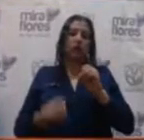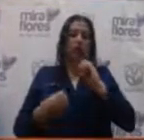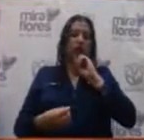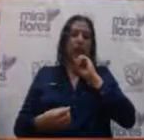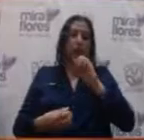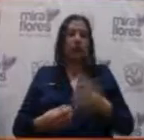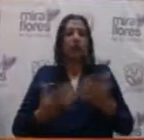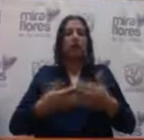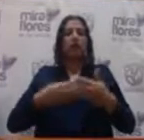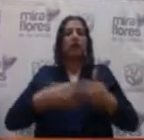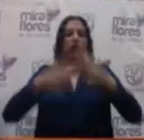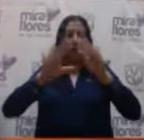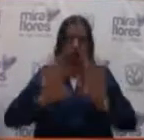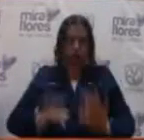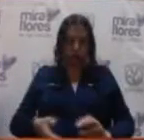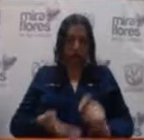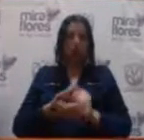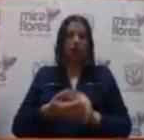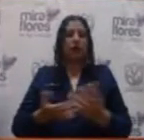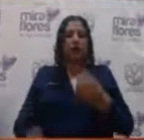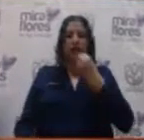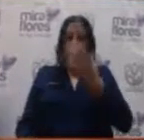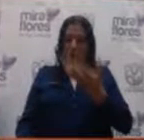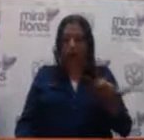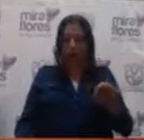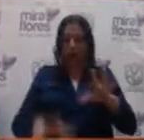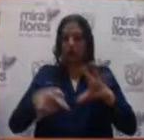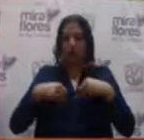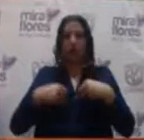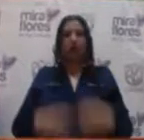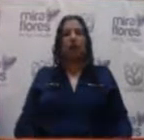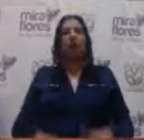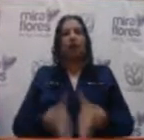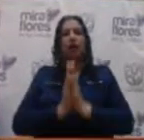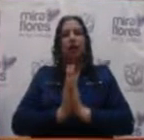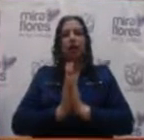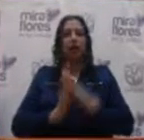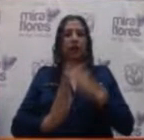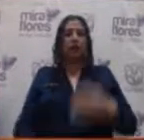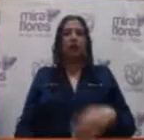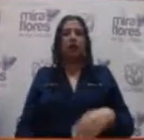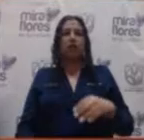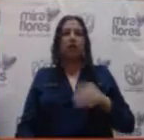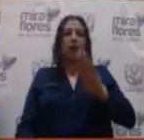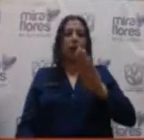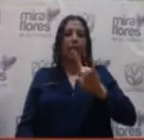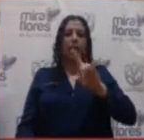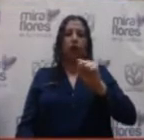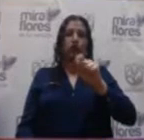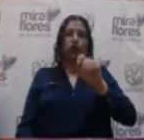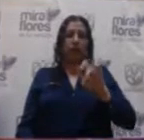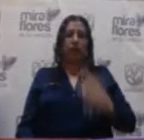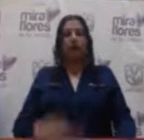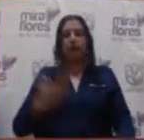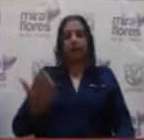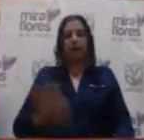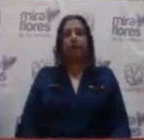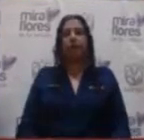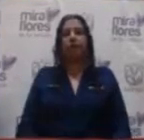llegar a la brevedad posible. Serán bienvenidas. Ha pedido el uso de la palabra el señor Bustamante. Adelante, señor regidor. Gracias, señor